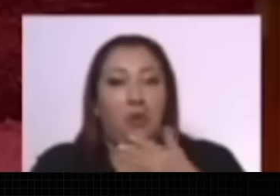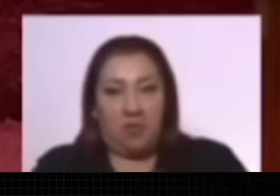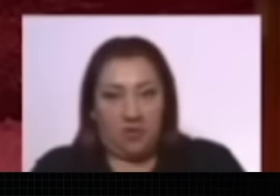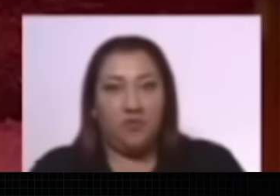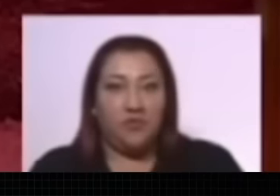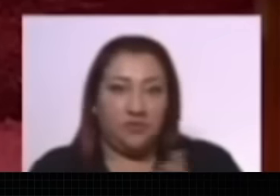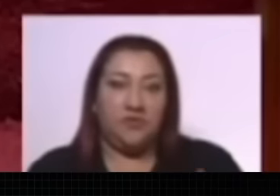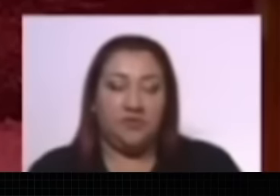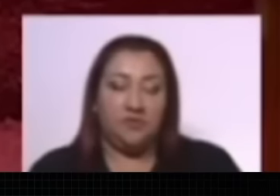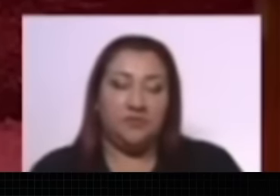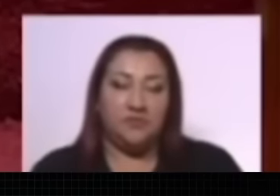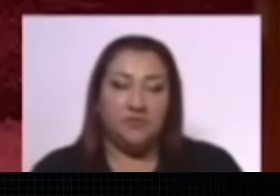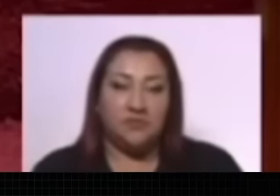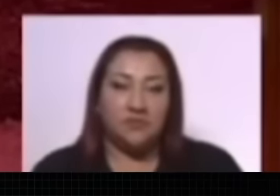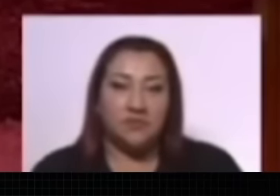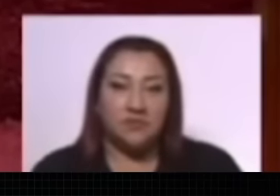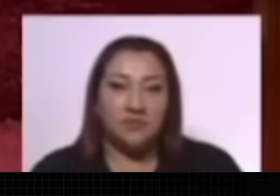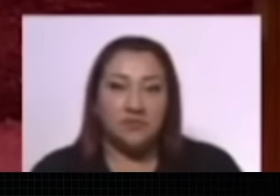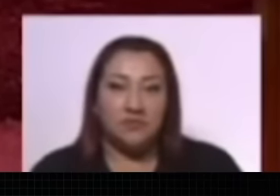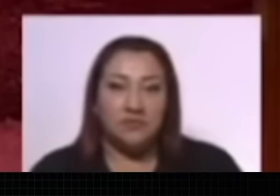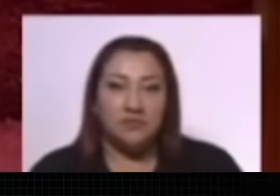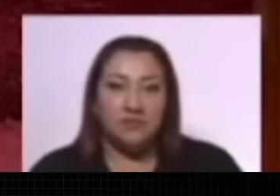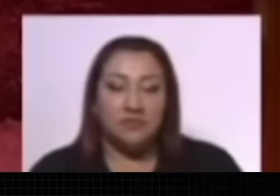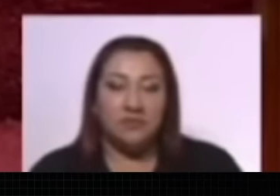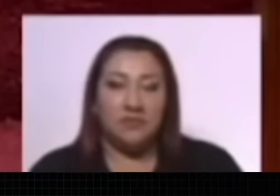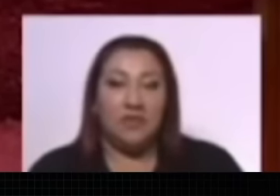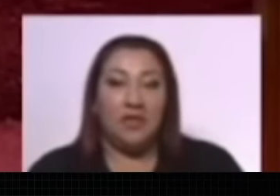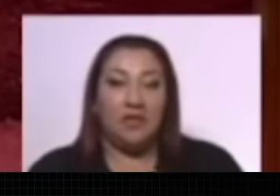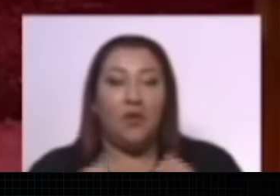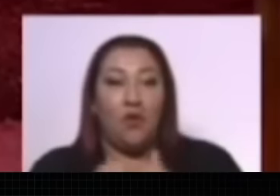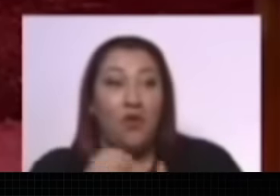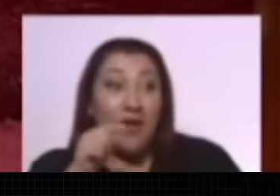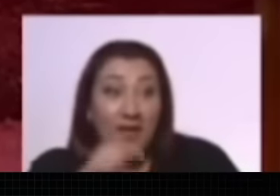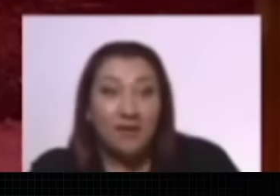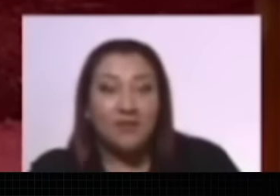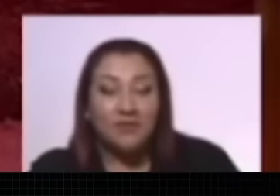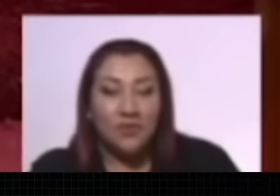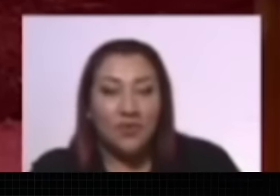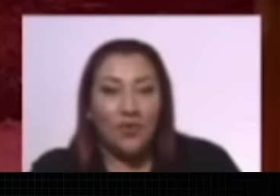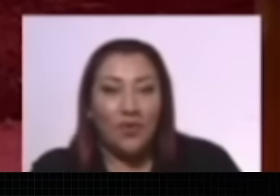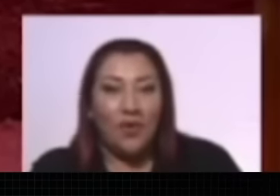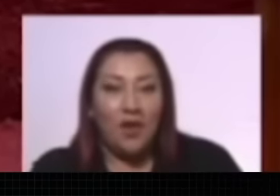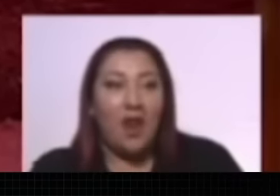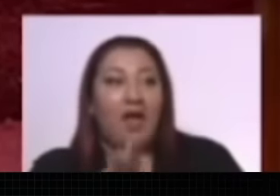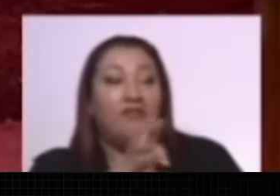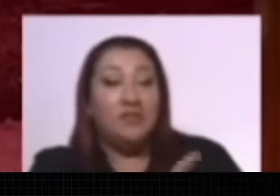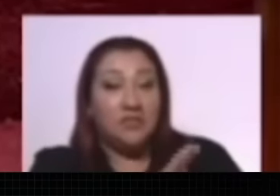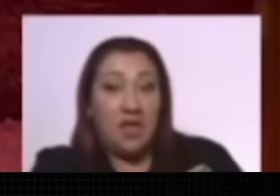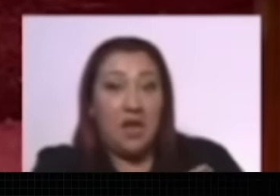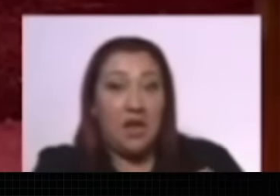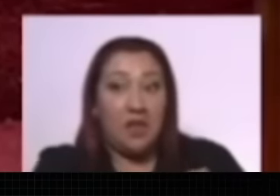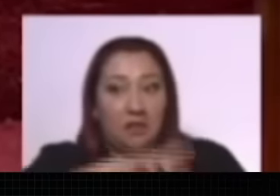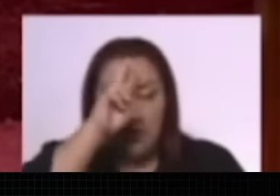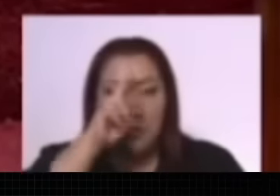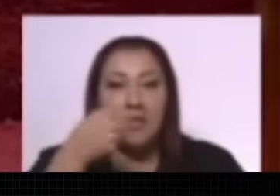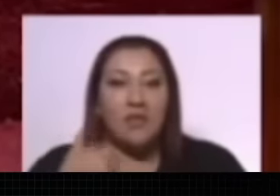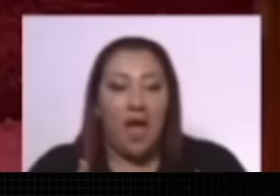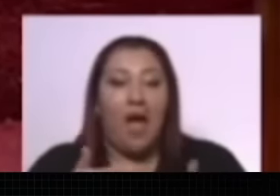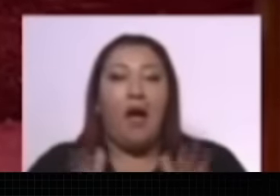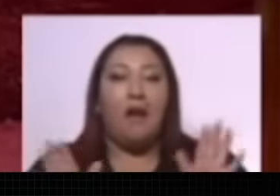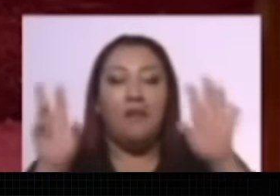corrupción. Y en razón de eso, la fiscal de la Nación abre